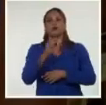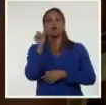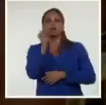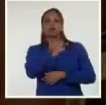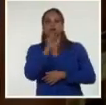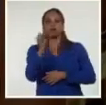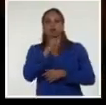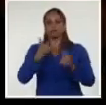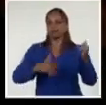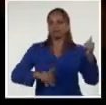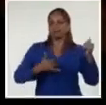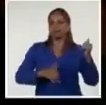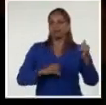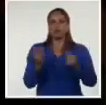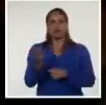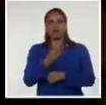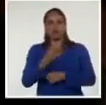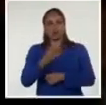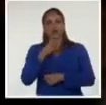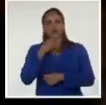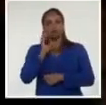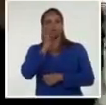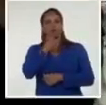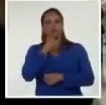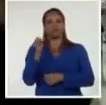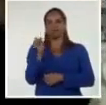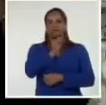Brunet, que unen trova e improvisación.